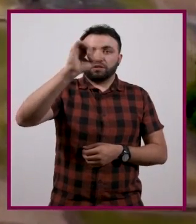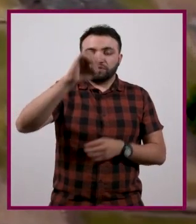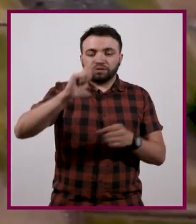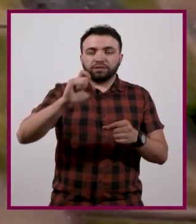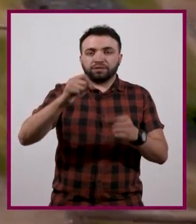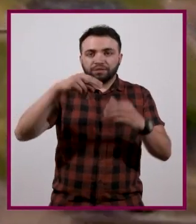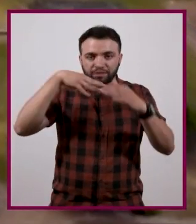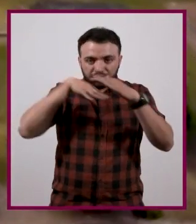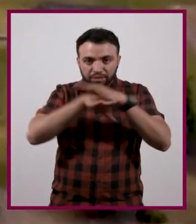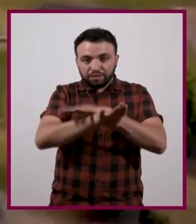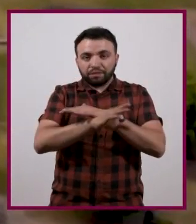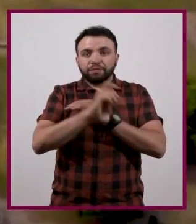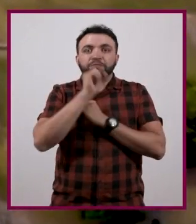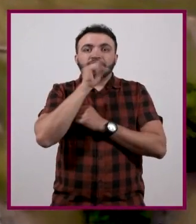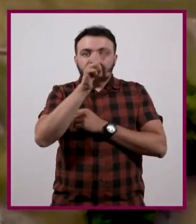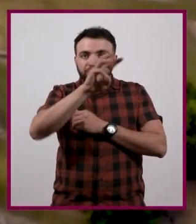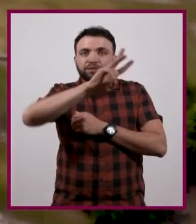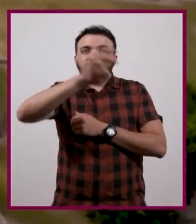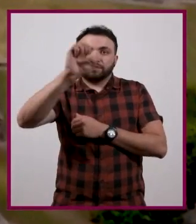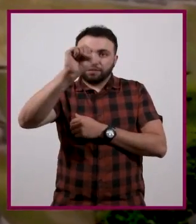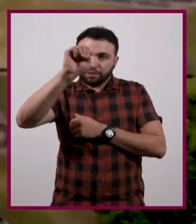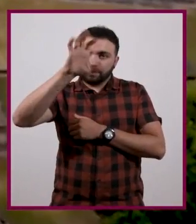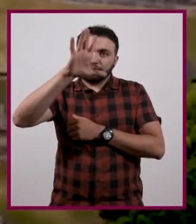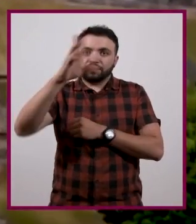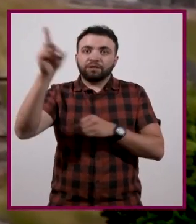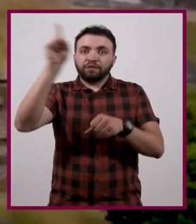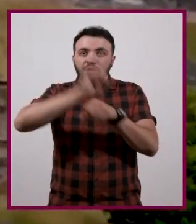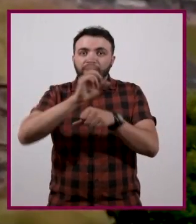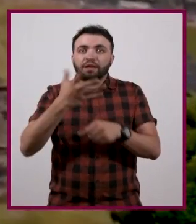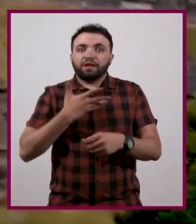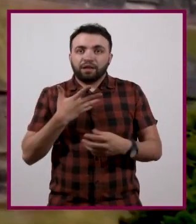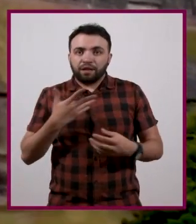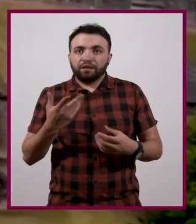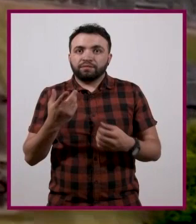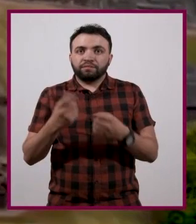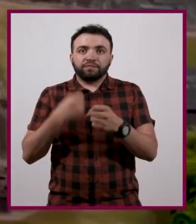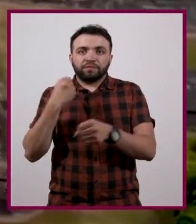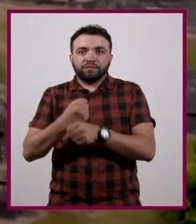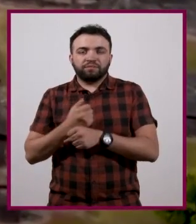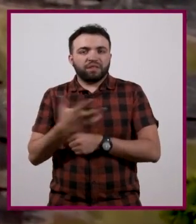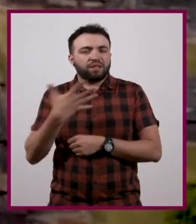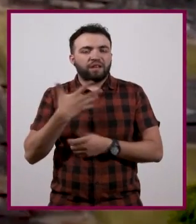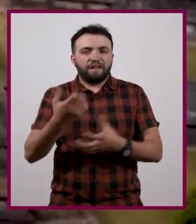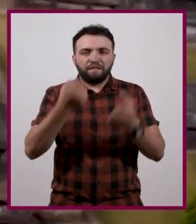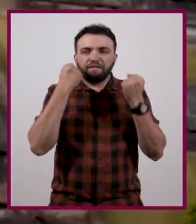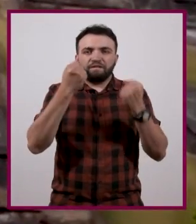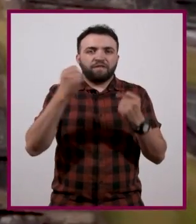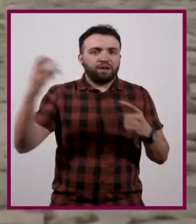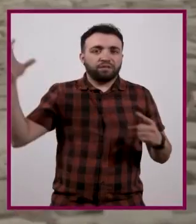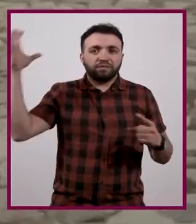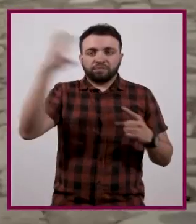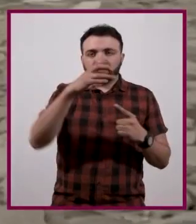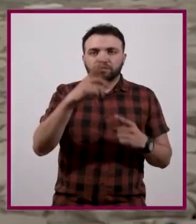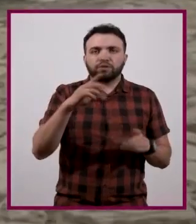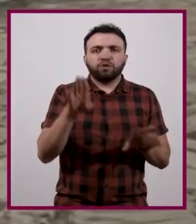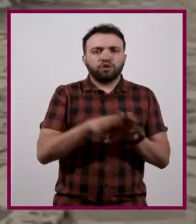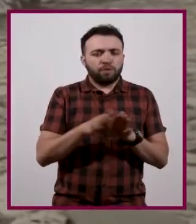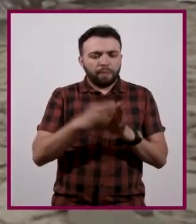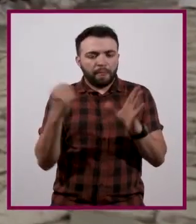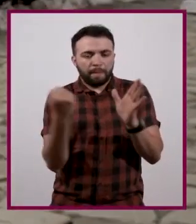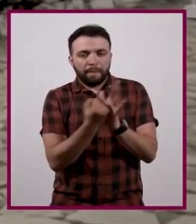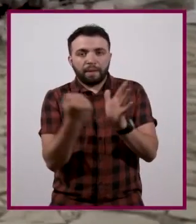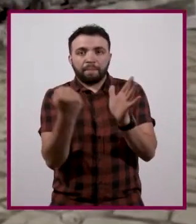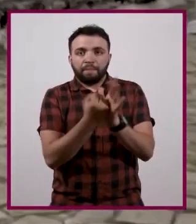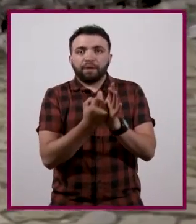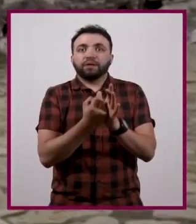que tenía el año, o que sigue teniendo el año, perdón, tiene una fuerte vocación solar. No es un marcador astronómico